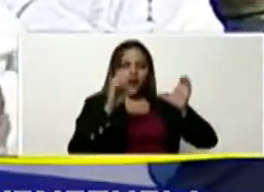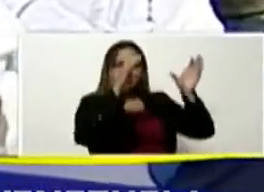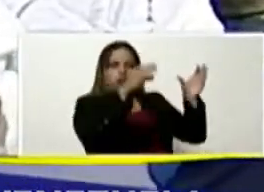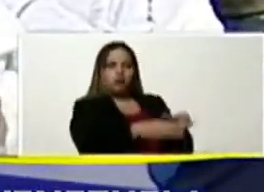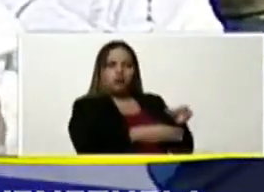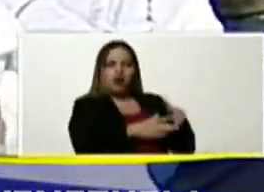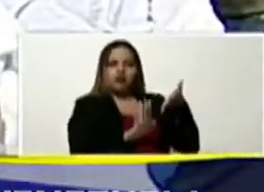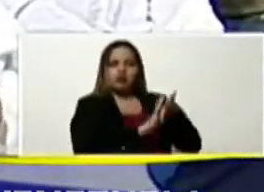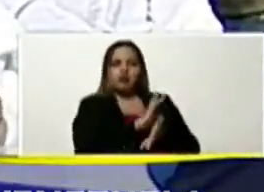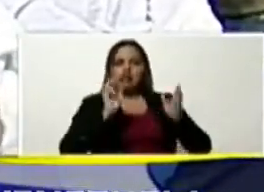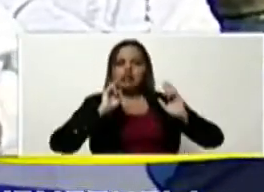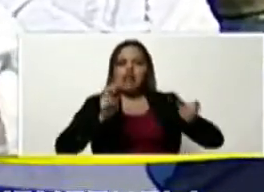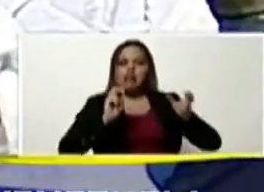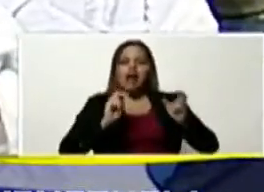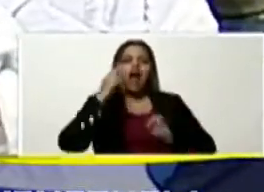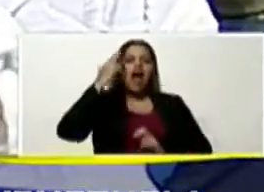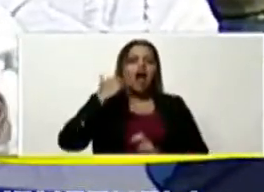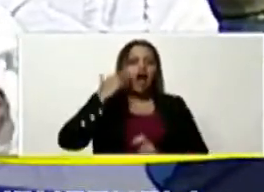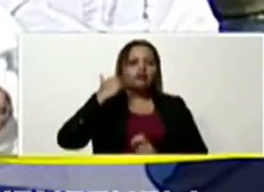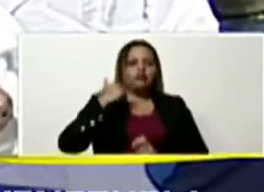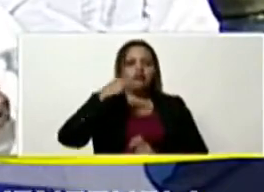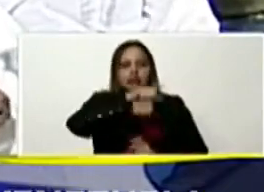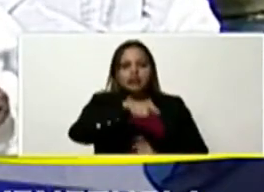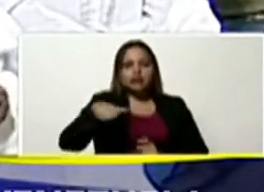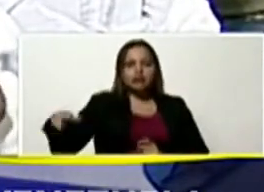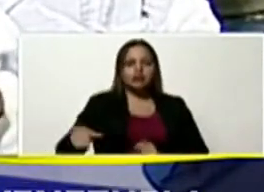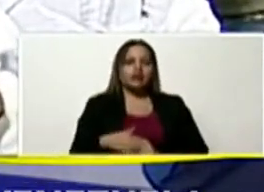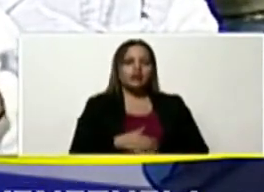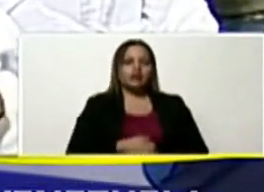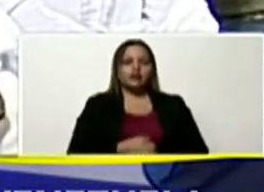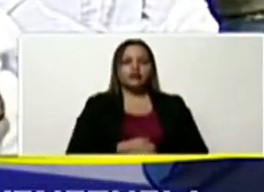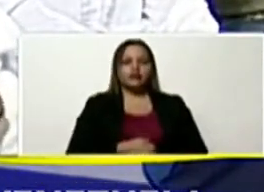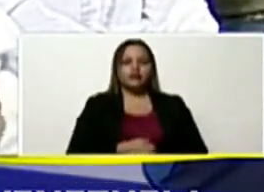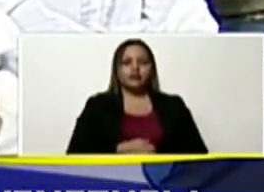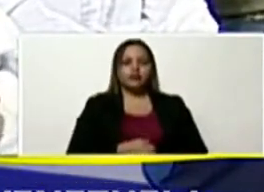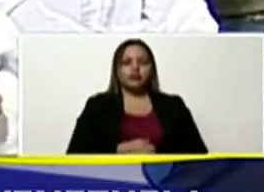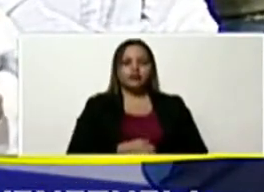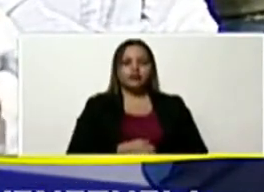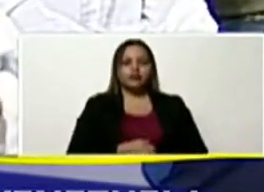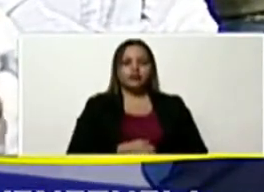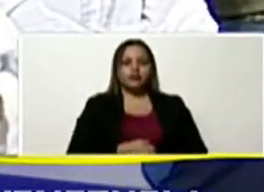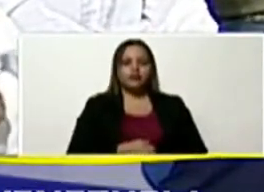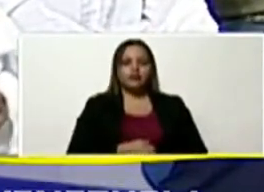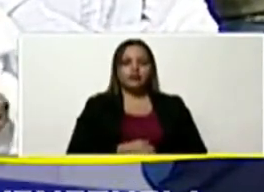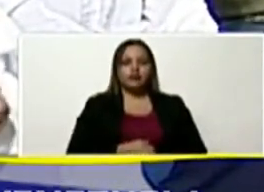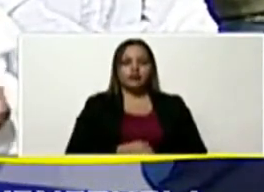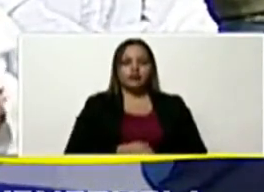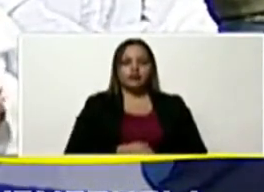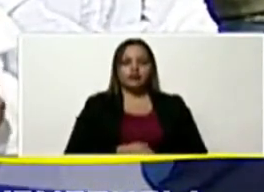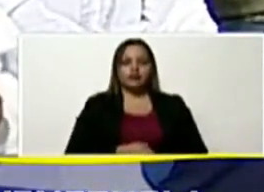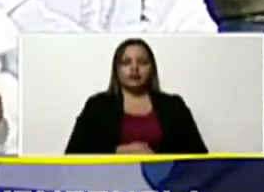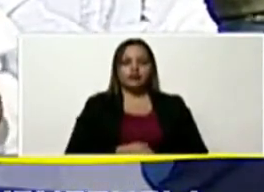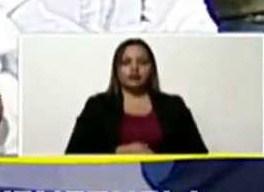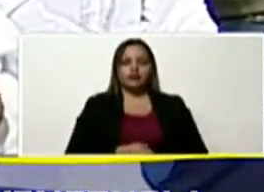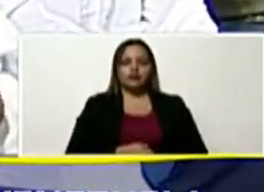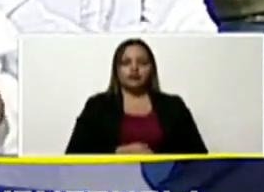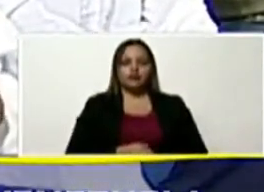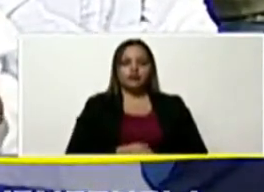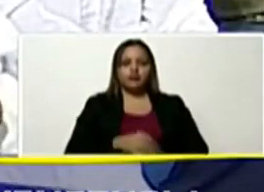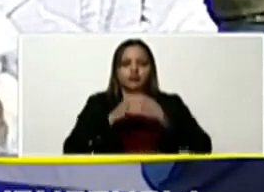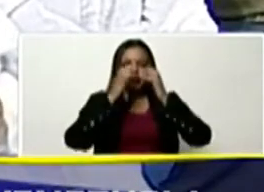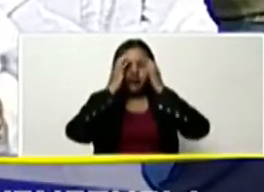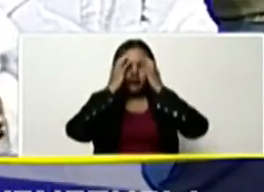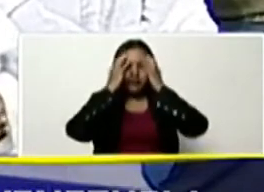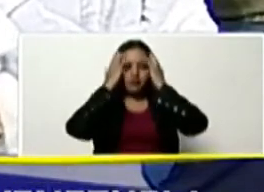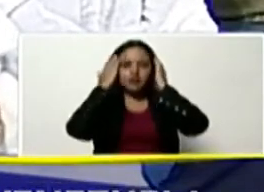afro-venezolano como tema. Y tenemos su Nochebuena para el